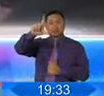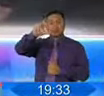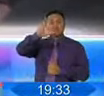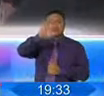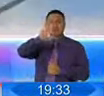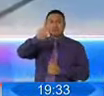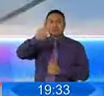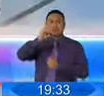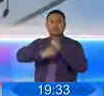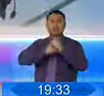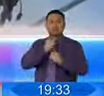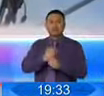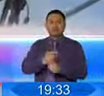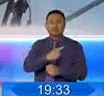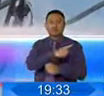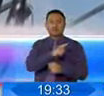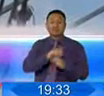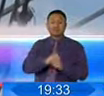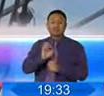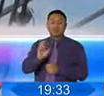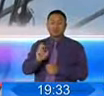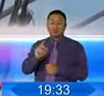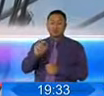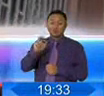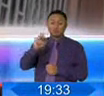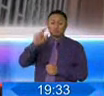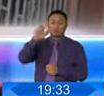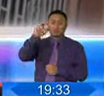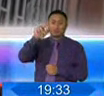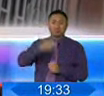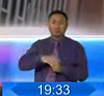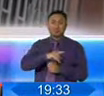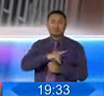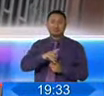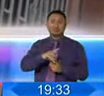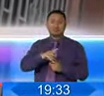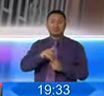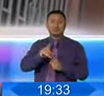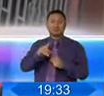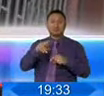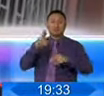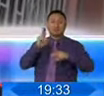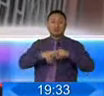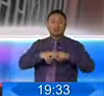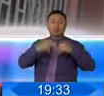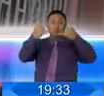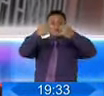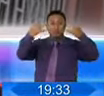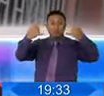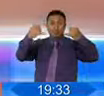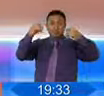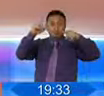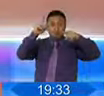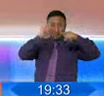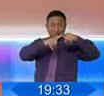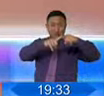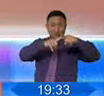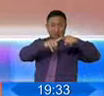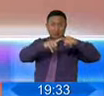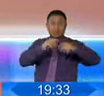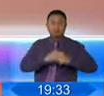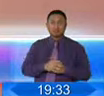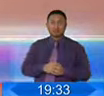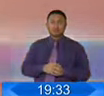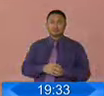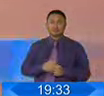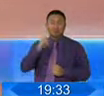edad, que intentaba subir hasta la terraza de una vivienda, una estructura metálica que tropezó con un cable de alta tensión. Solamente se